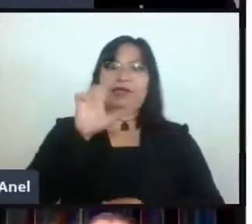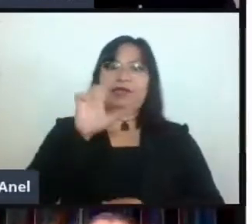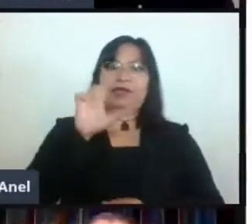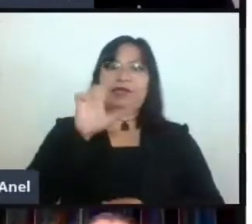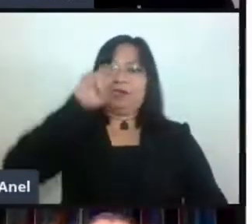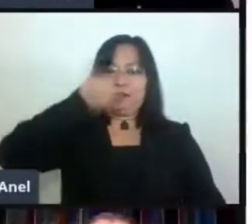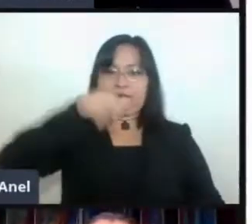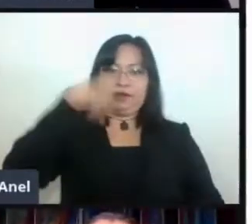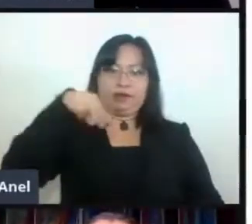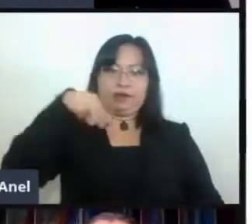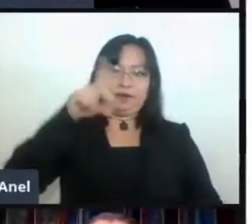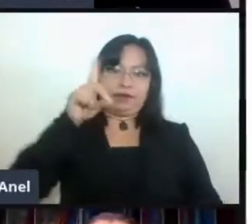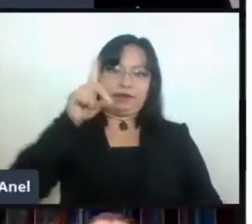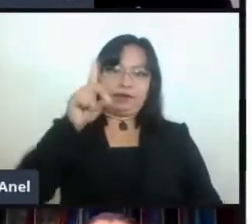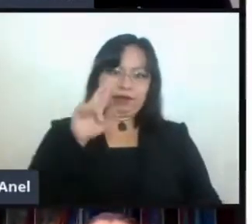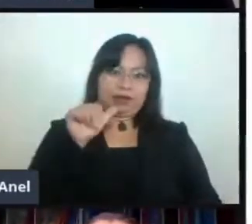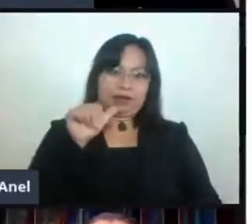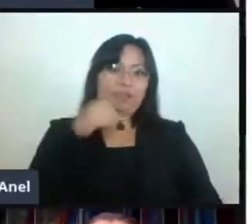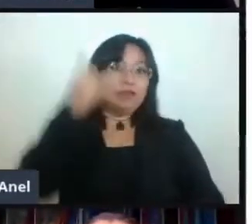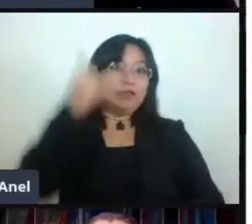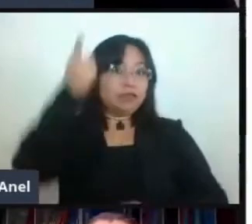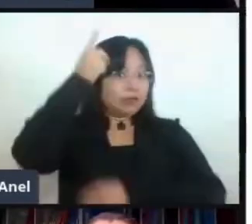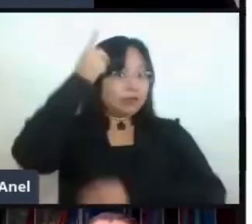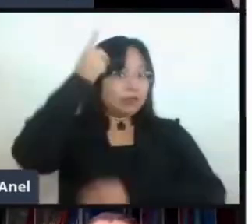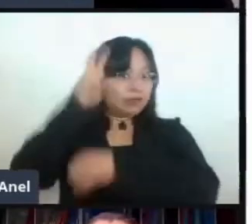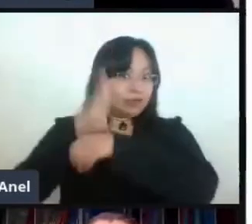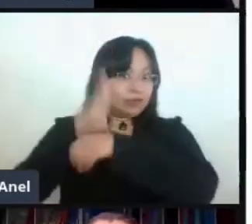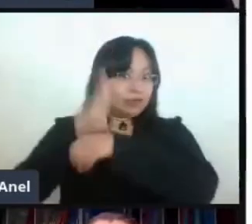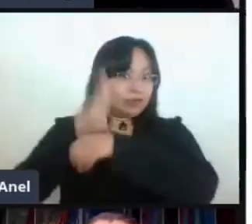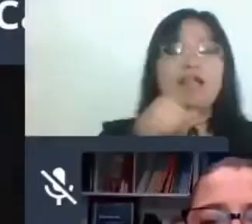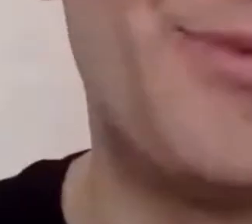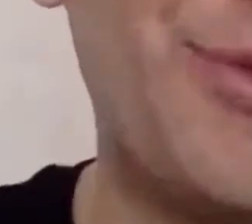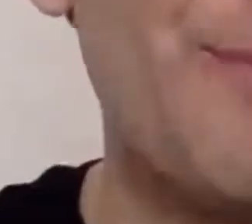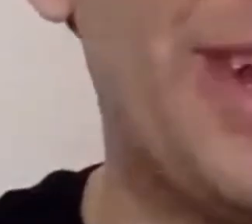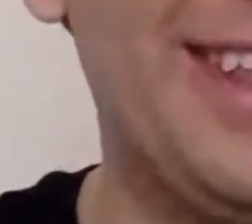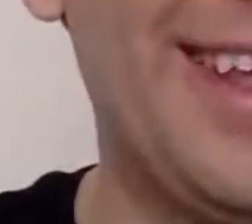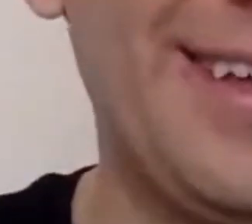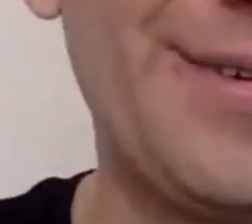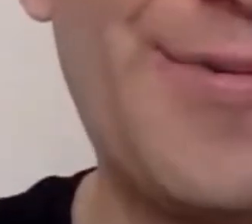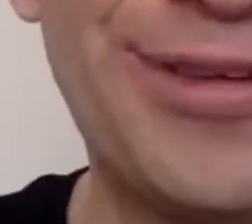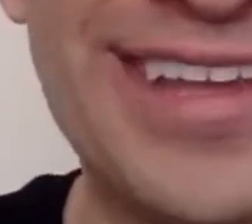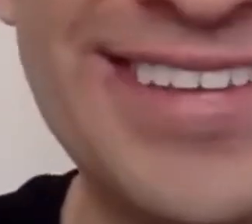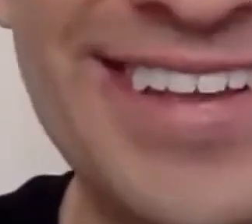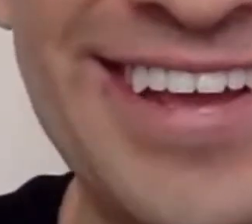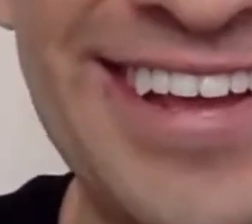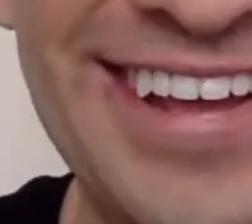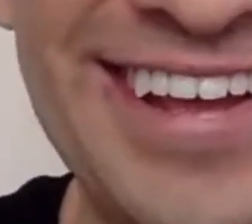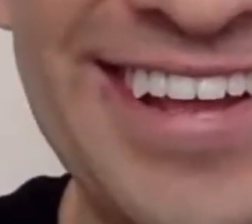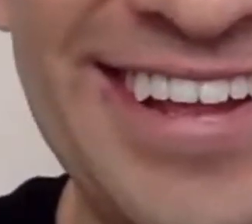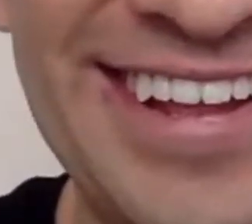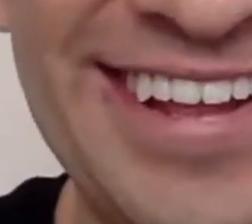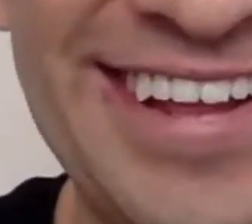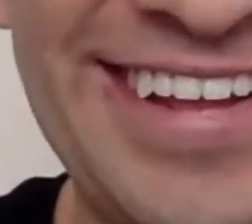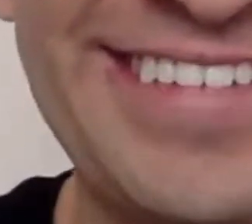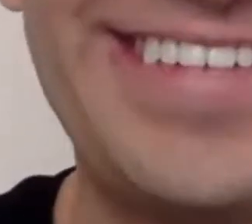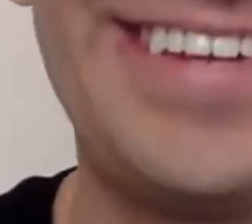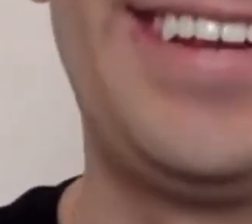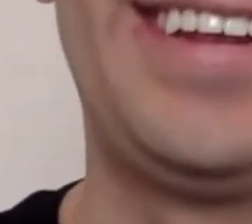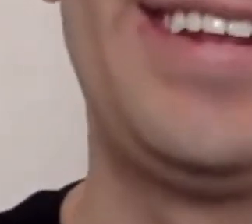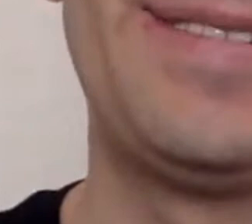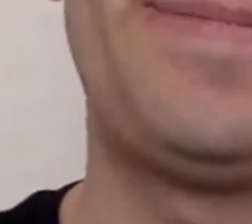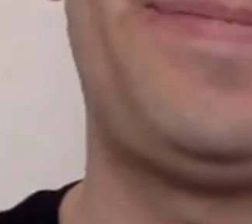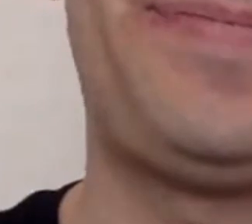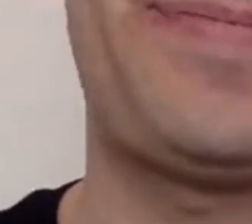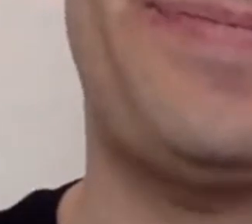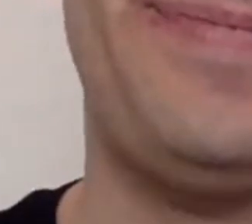de Red Magisterial como Google for Education Partner. Ale, pues bienvenida, ¿cómo estás? Bien, Carlos, gracias. Muy,